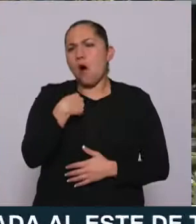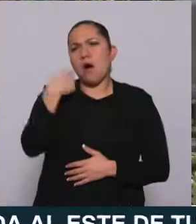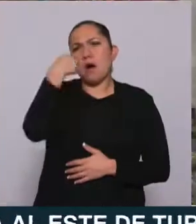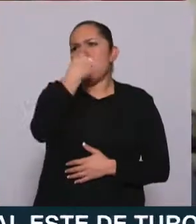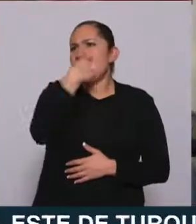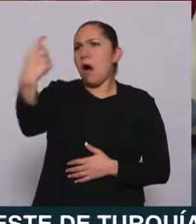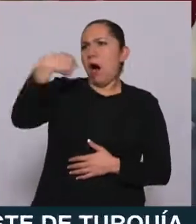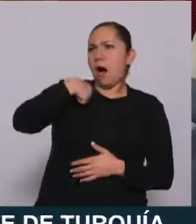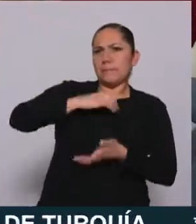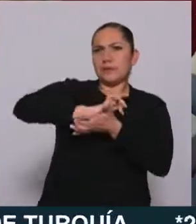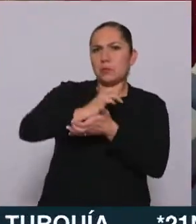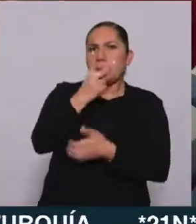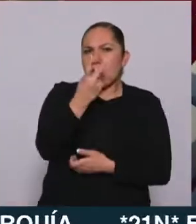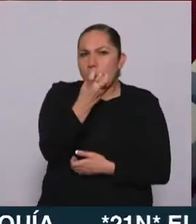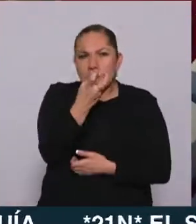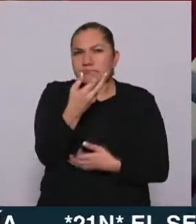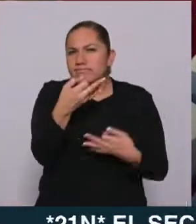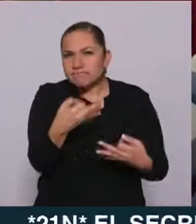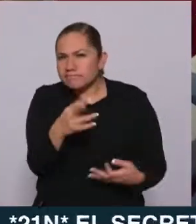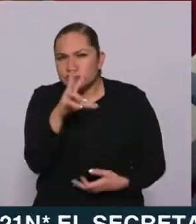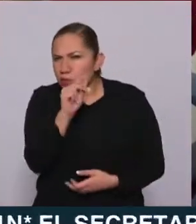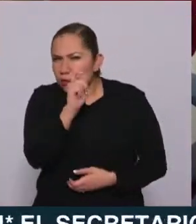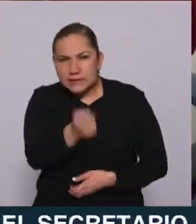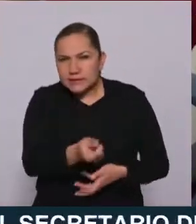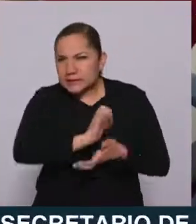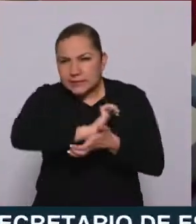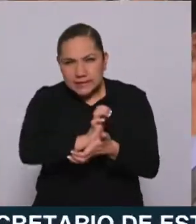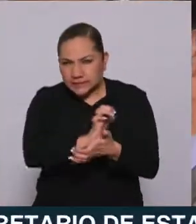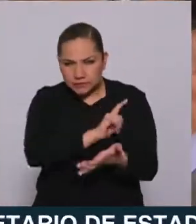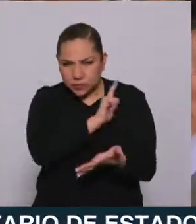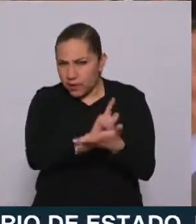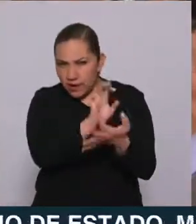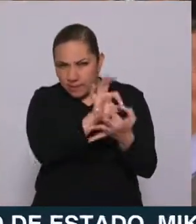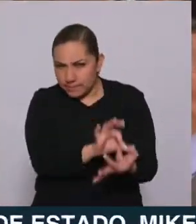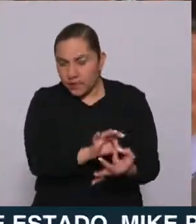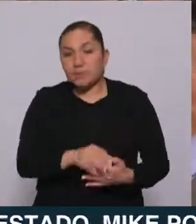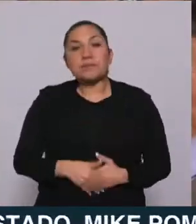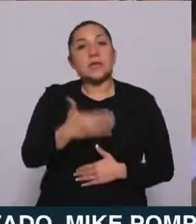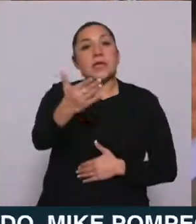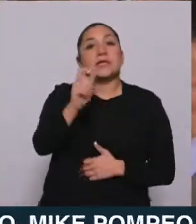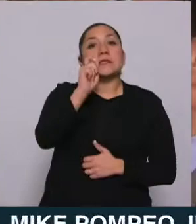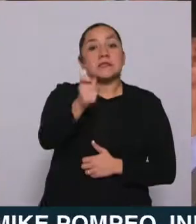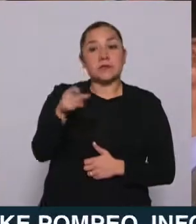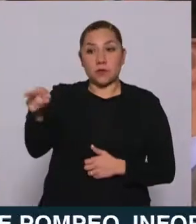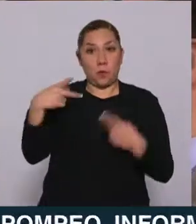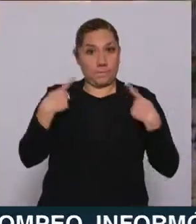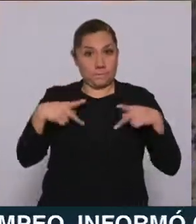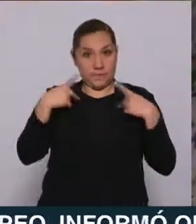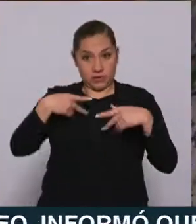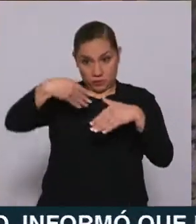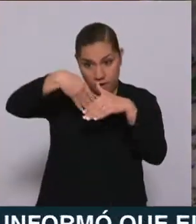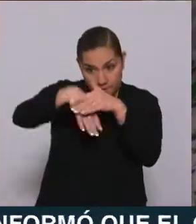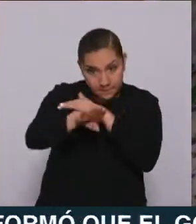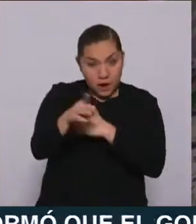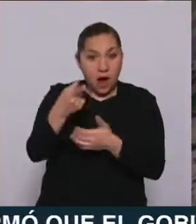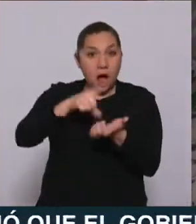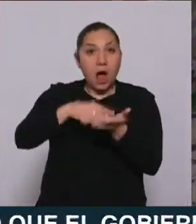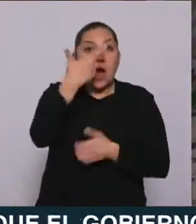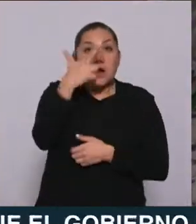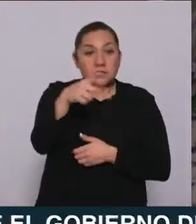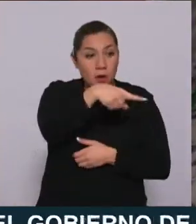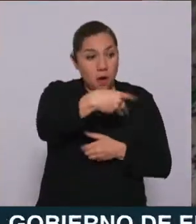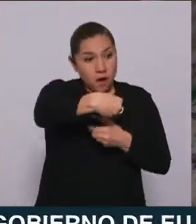la ley. Es decir, que si en un restaurante se le niega el acceso a una persona porque el cupo es limitado, no estamos hablando de un acto